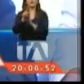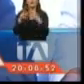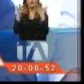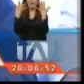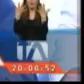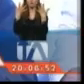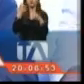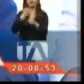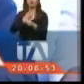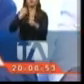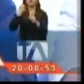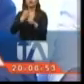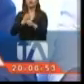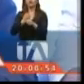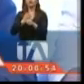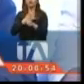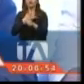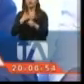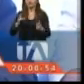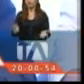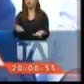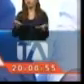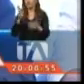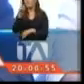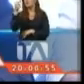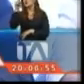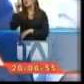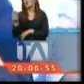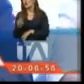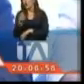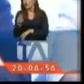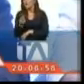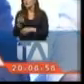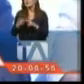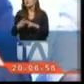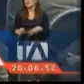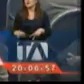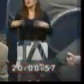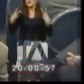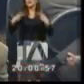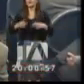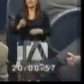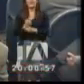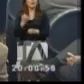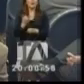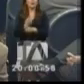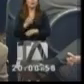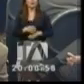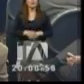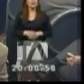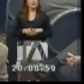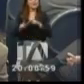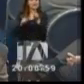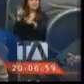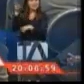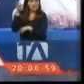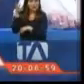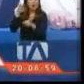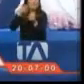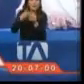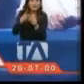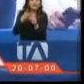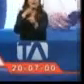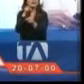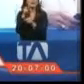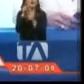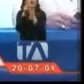fuerte, fuerte y entusiasta de millones de jóvenes que inician su vida laboral. Por lo que durante las ponencias del primer panel se expuso los